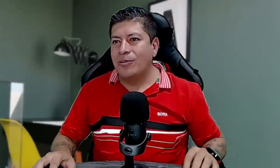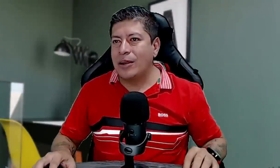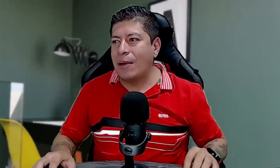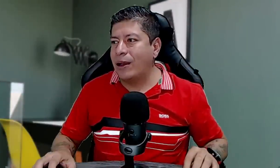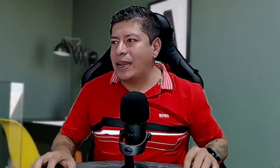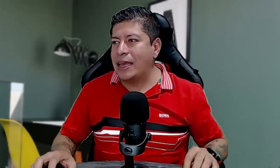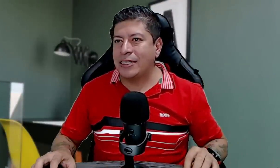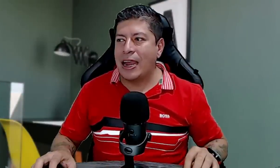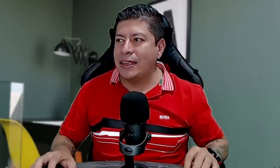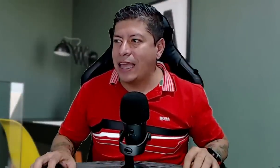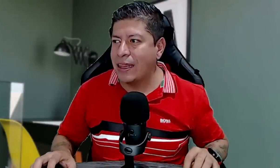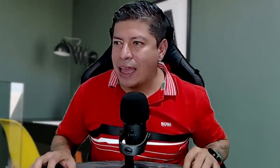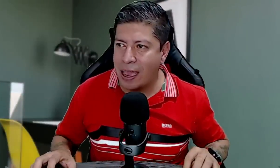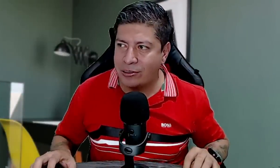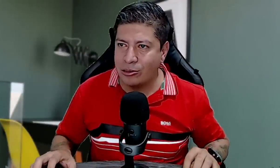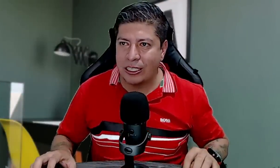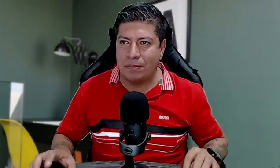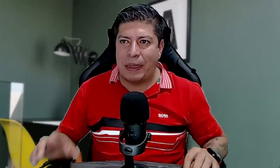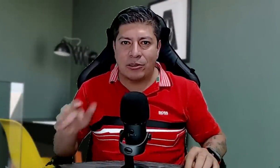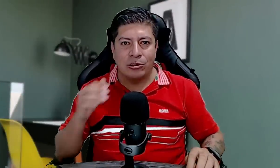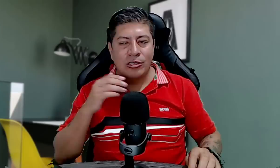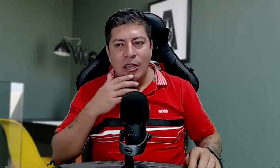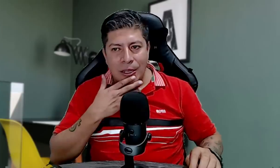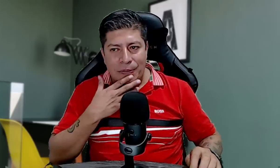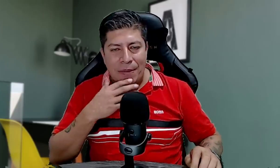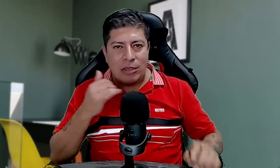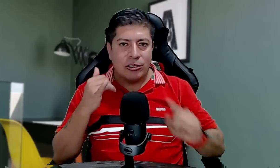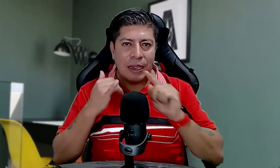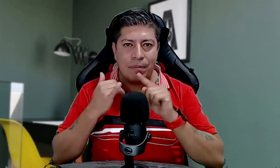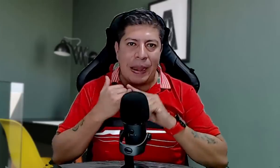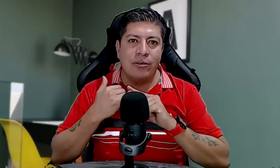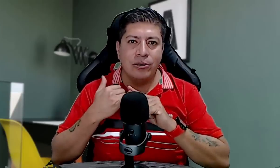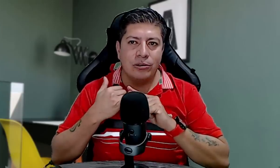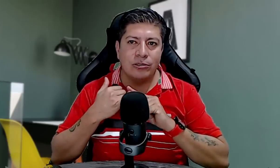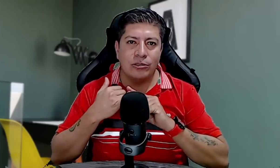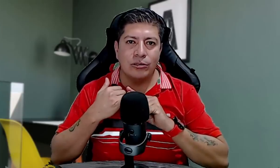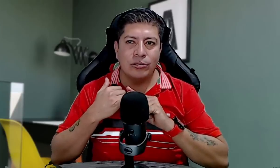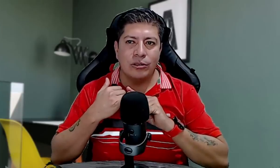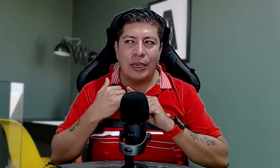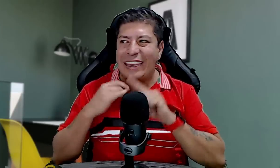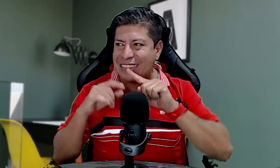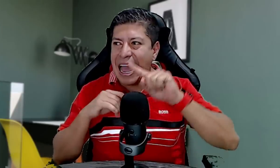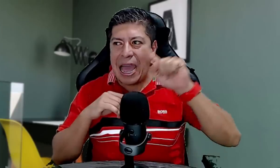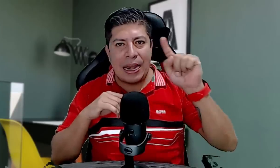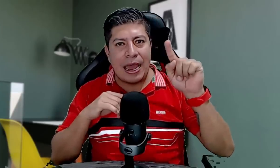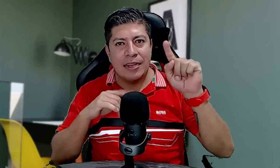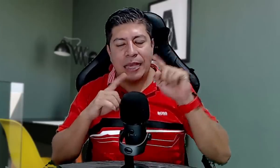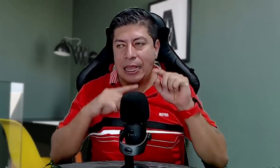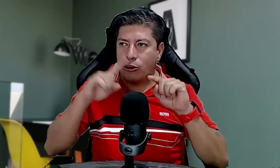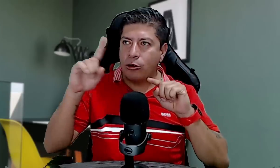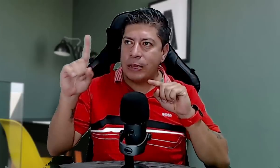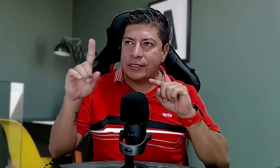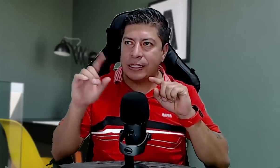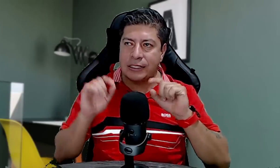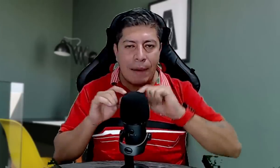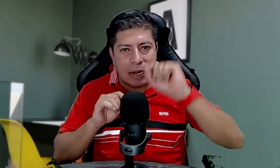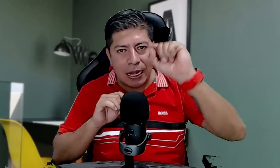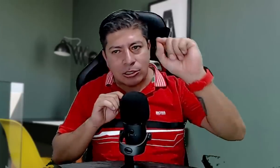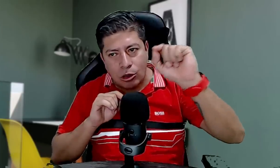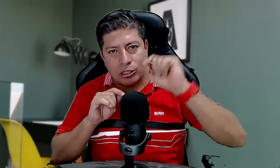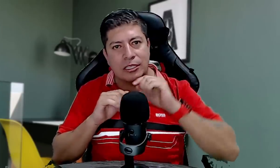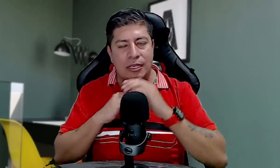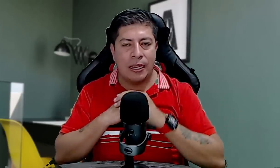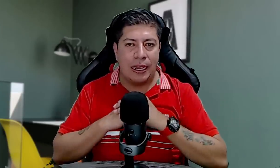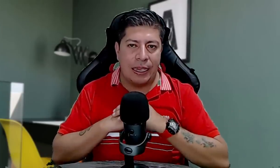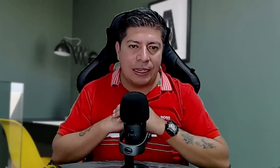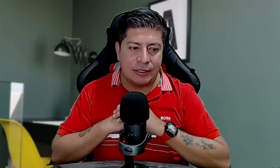una buena zarandeada a estos expertos amigos empleo está a la alza la economía está estable